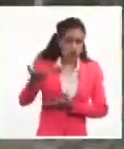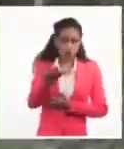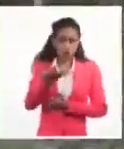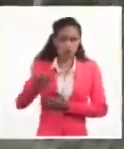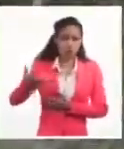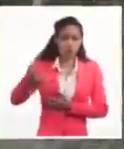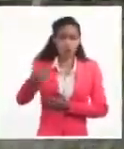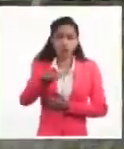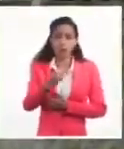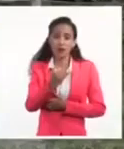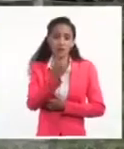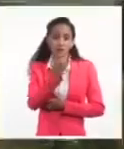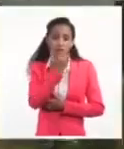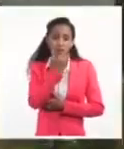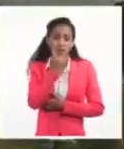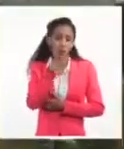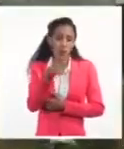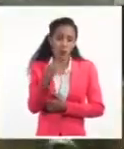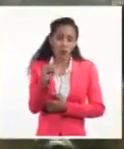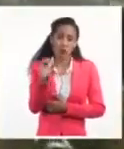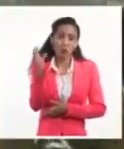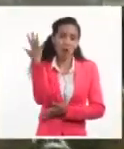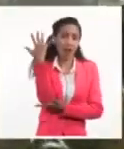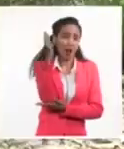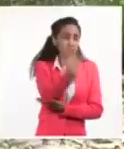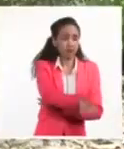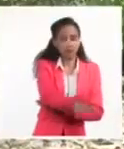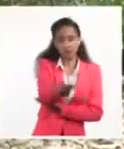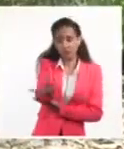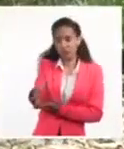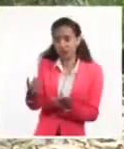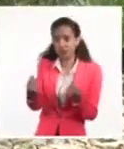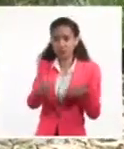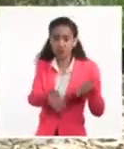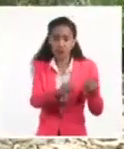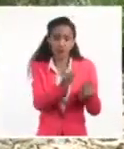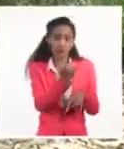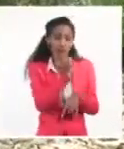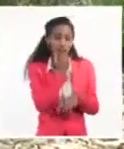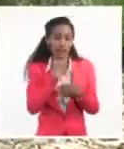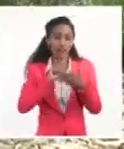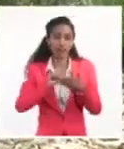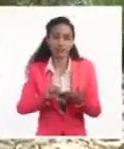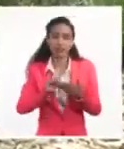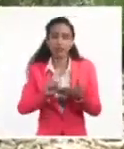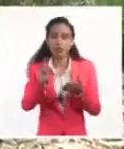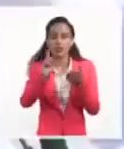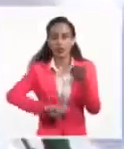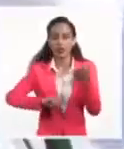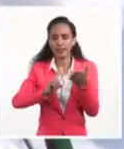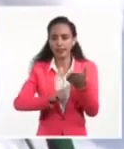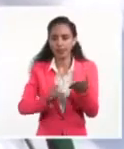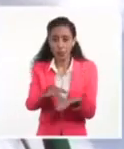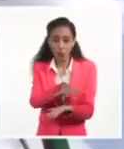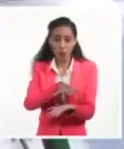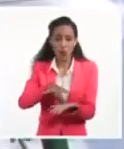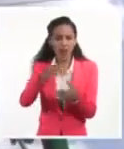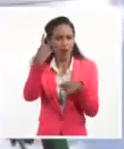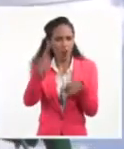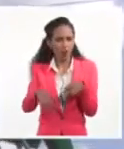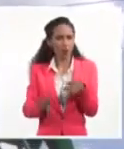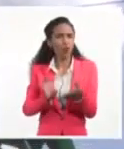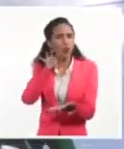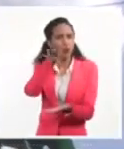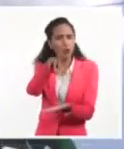leñador en el derribo de árboles, condición que impide el servicio eléctrico al poblado de Cocodrilo. En otros lugares